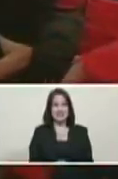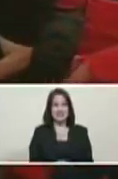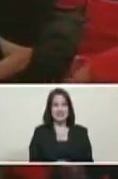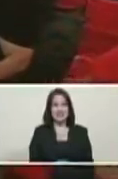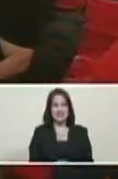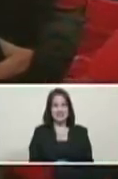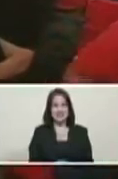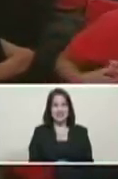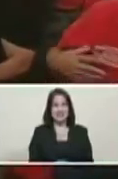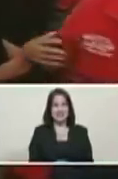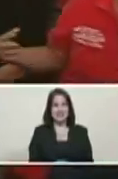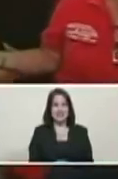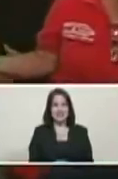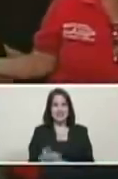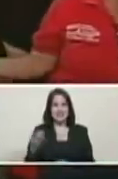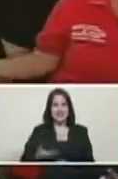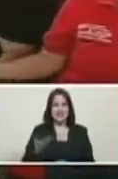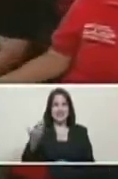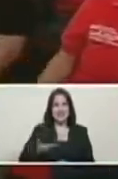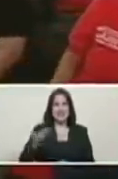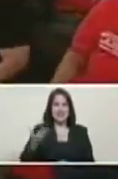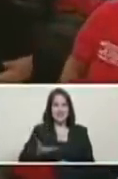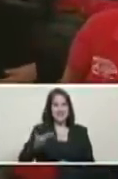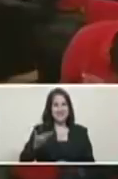Bueno, es muy importante,